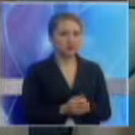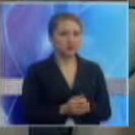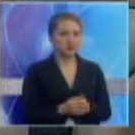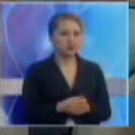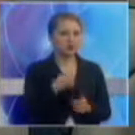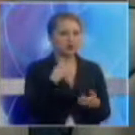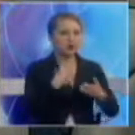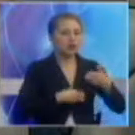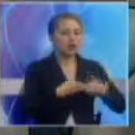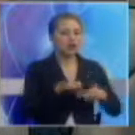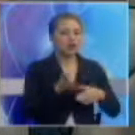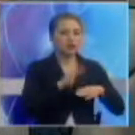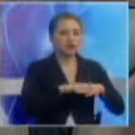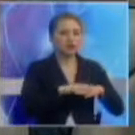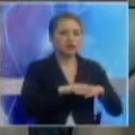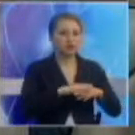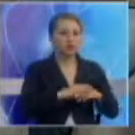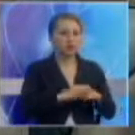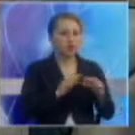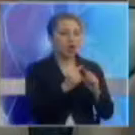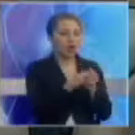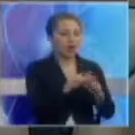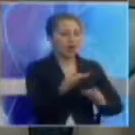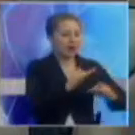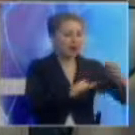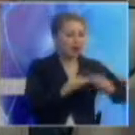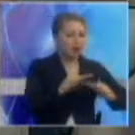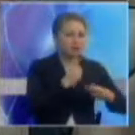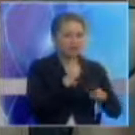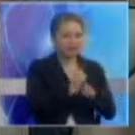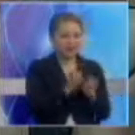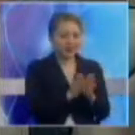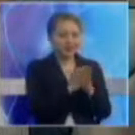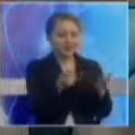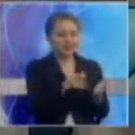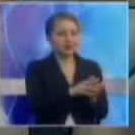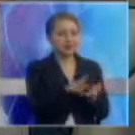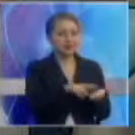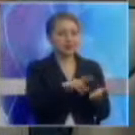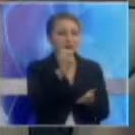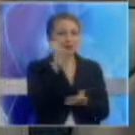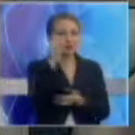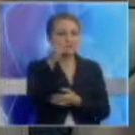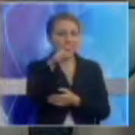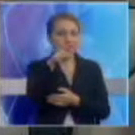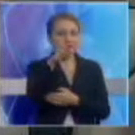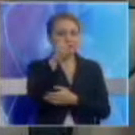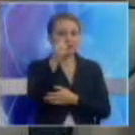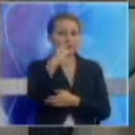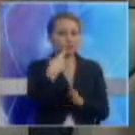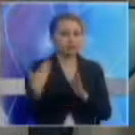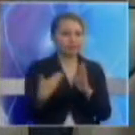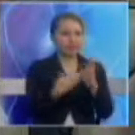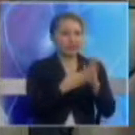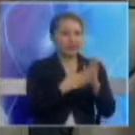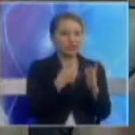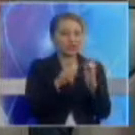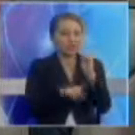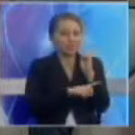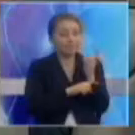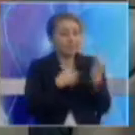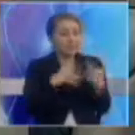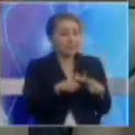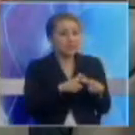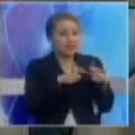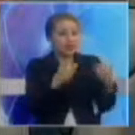generando problemas en el sector comercial. Hay una nota de Diario Expreso que dice que la reforma tributaria golpea al mercado y habla de las